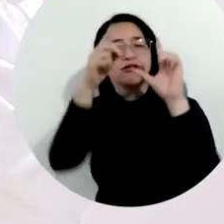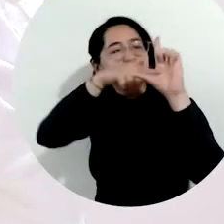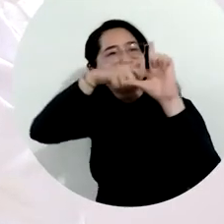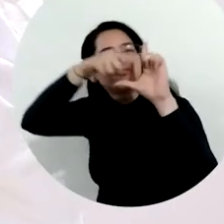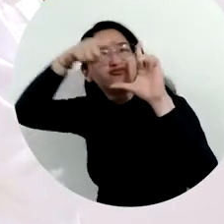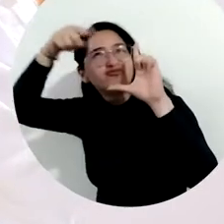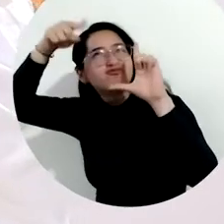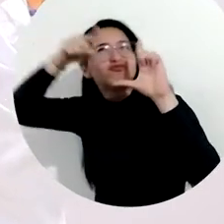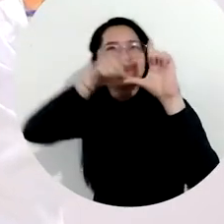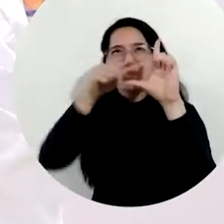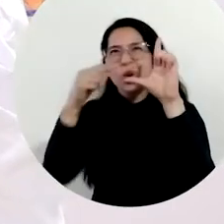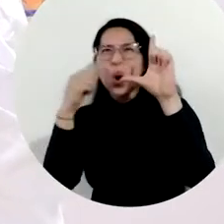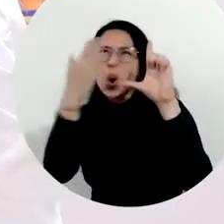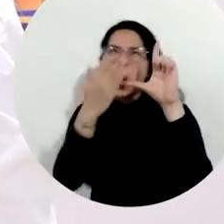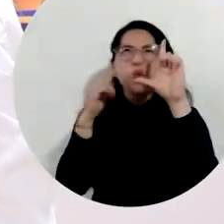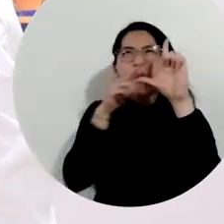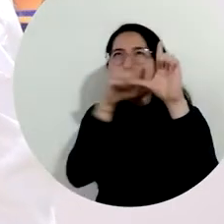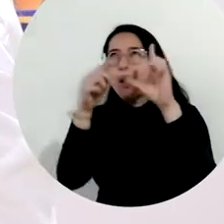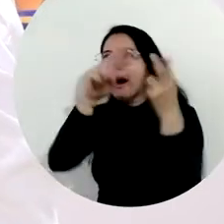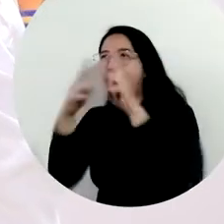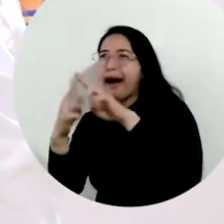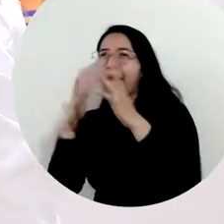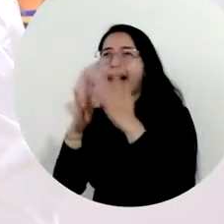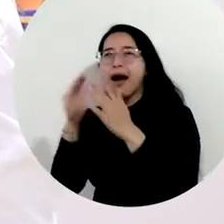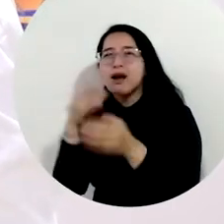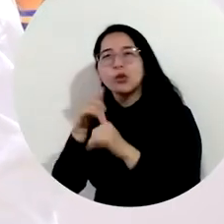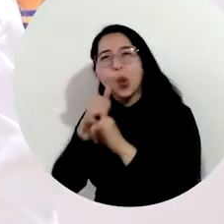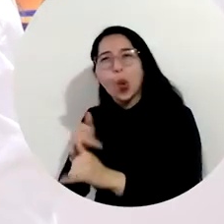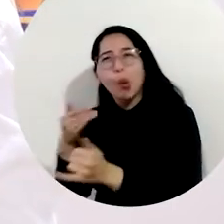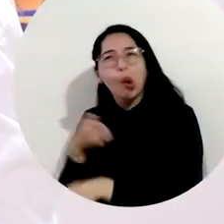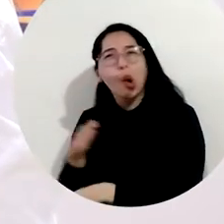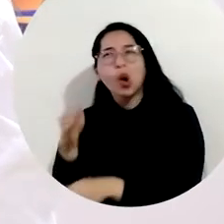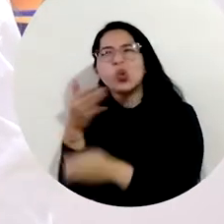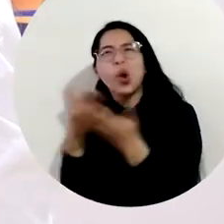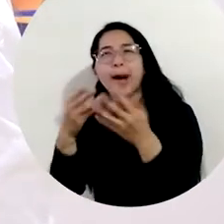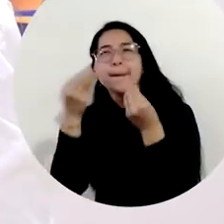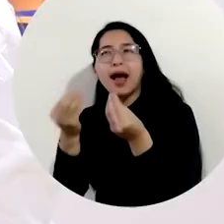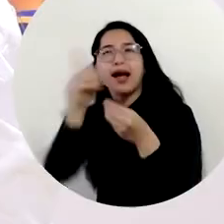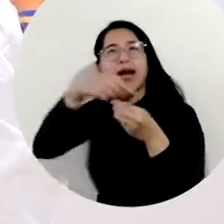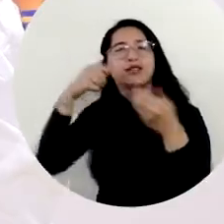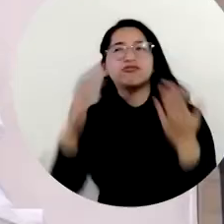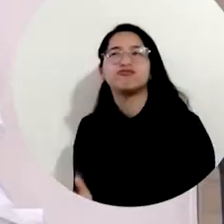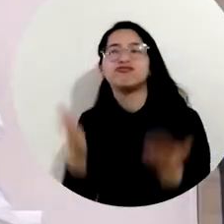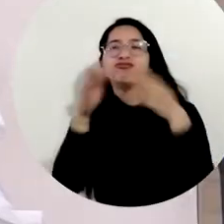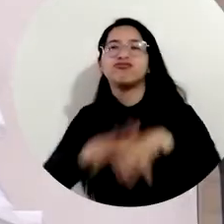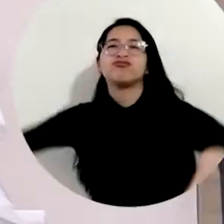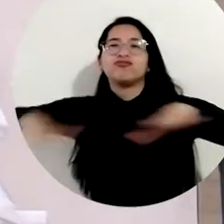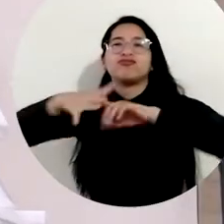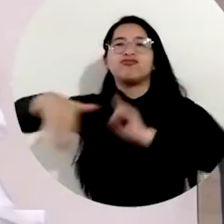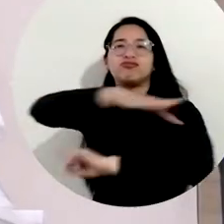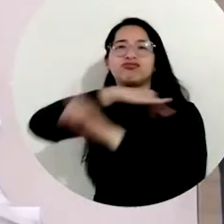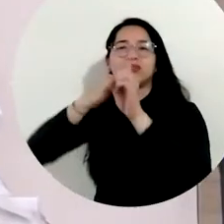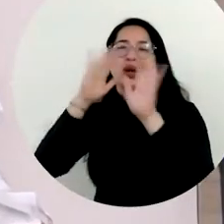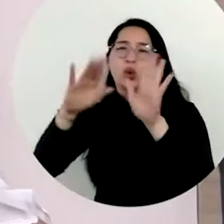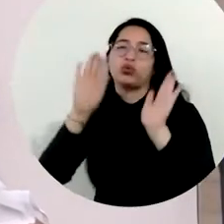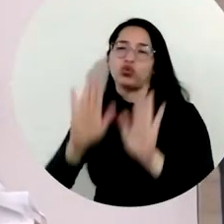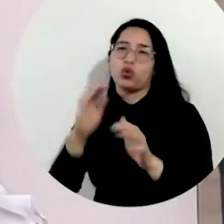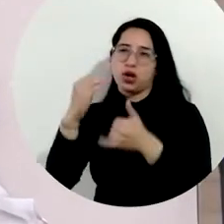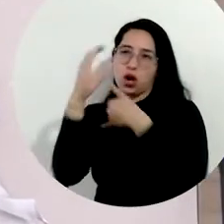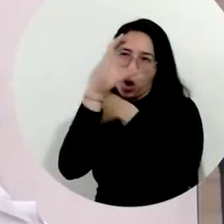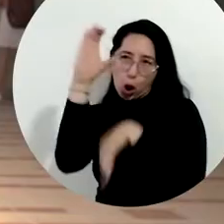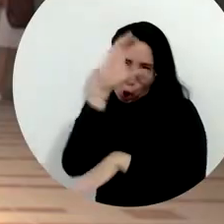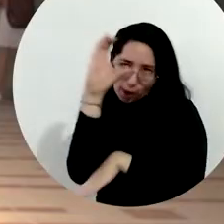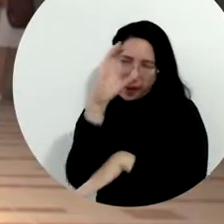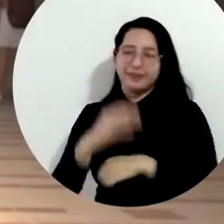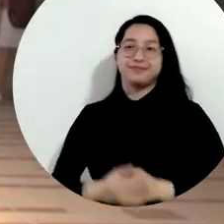análisis estadístico que se realiza, que es supremamente importante tener datos y tener información para todo el sector pesquero y acuícola